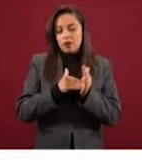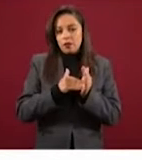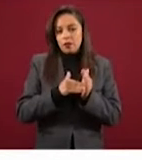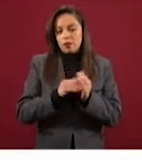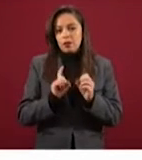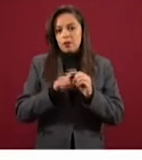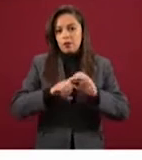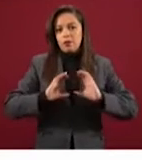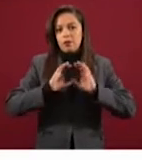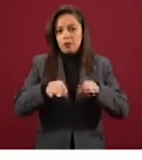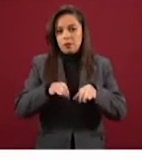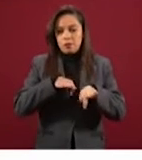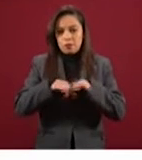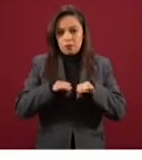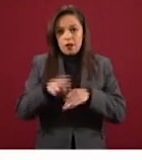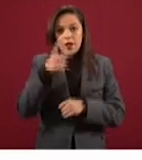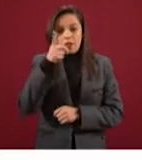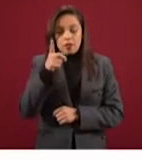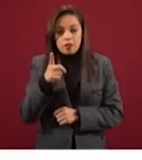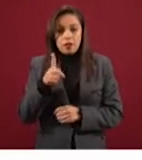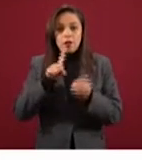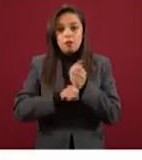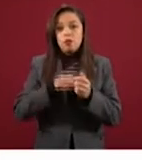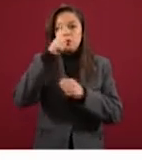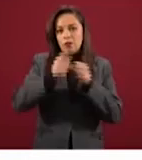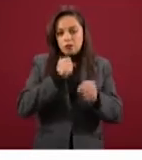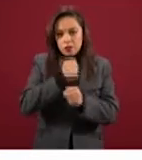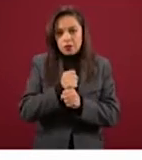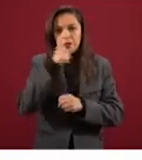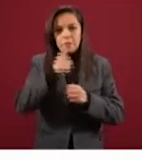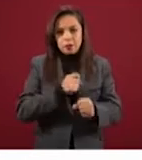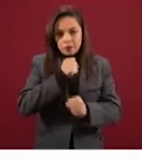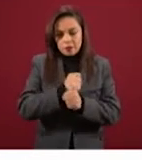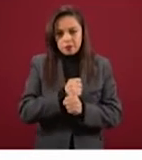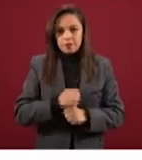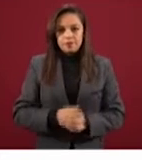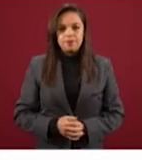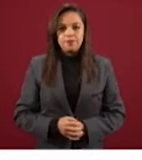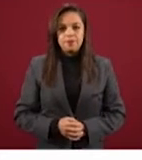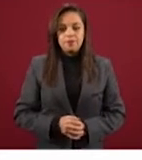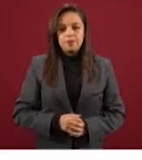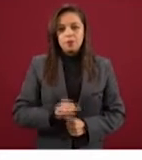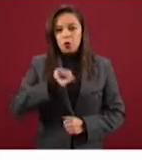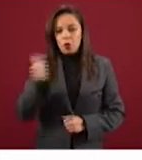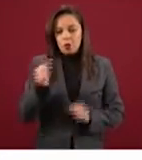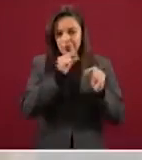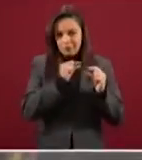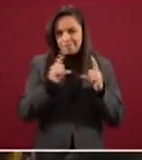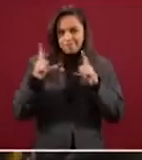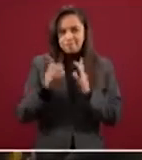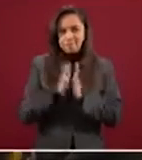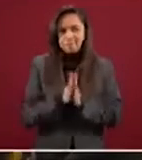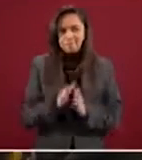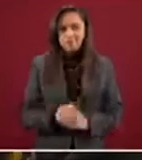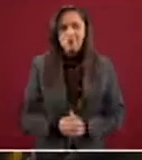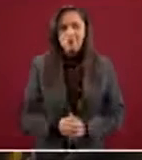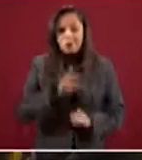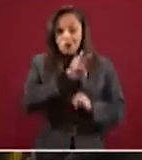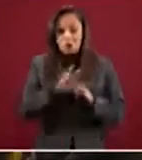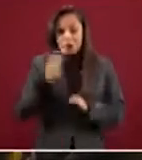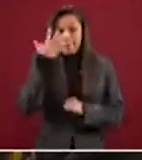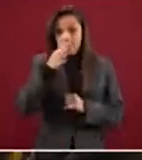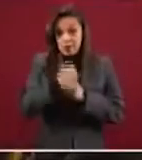de cada de cada año así pueden pasar a la siguiente en los últimos 10 años este promedio